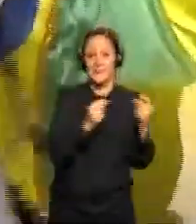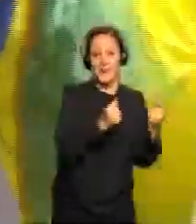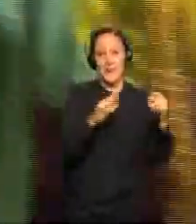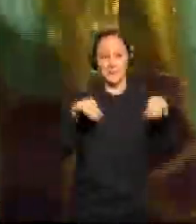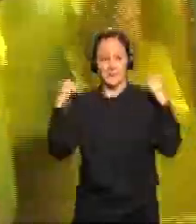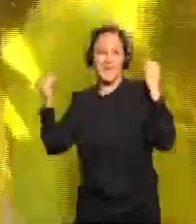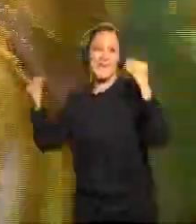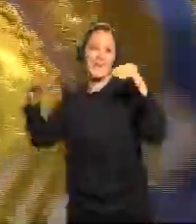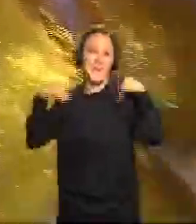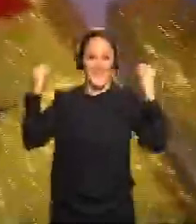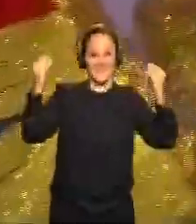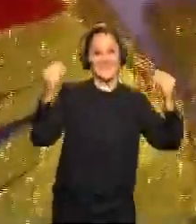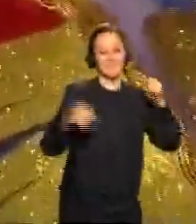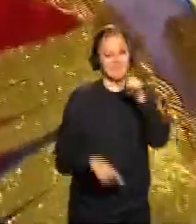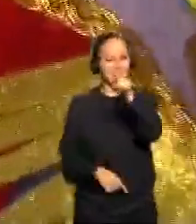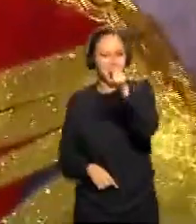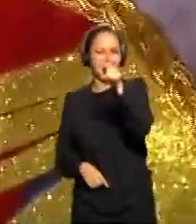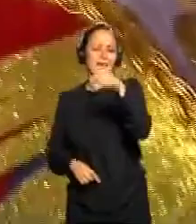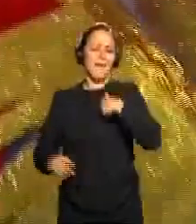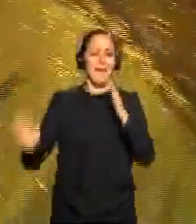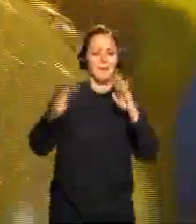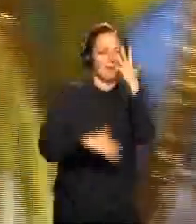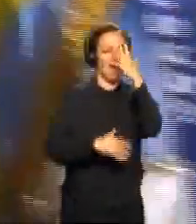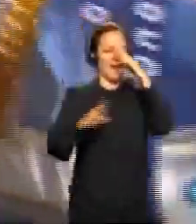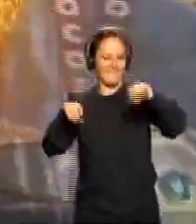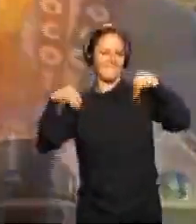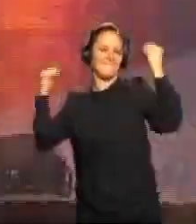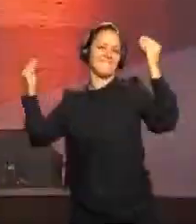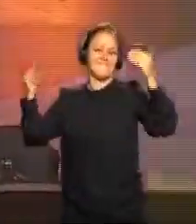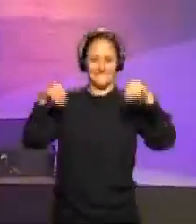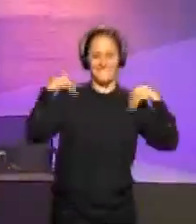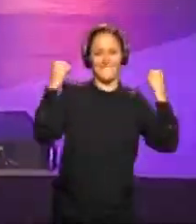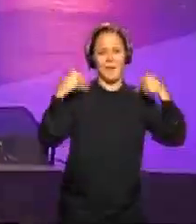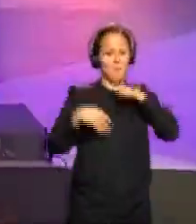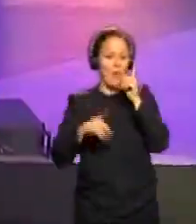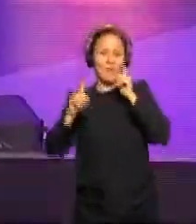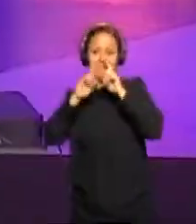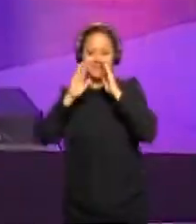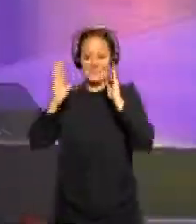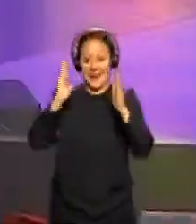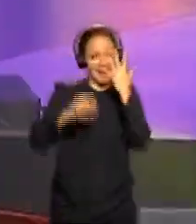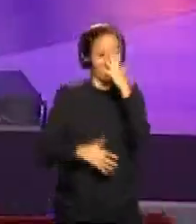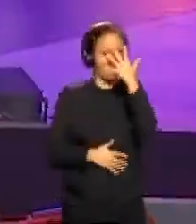locos para hacerte disfrutar para ti. Que ha llegado el